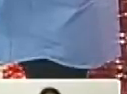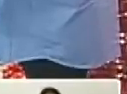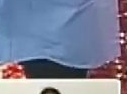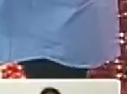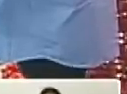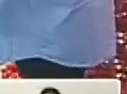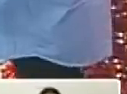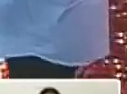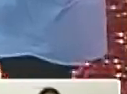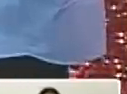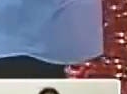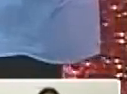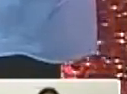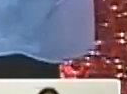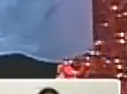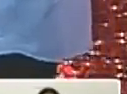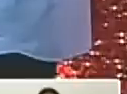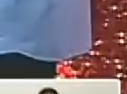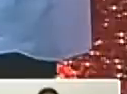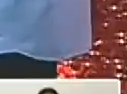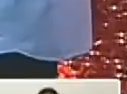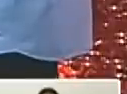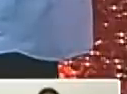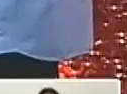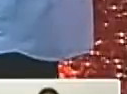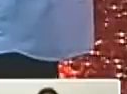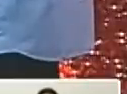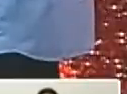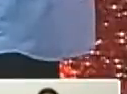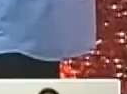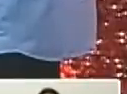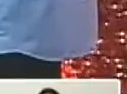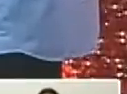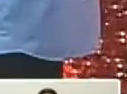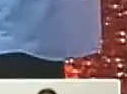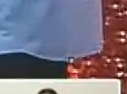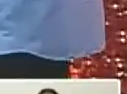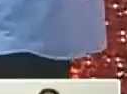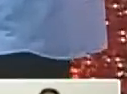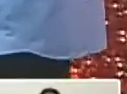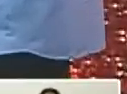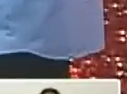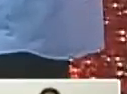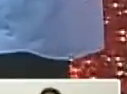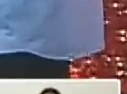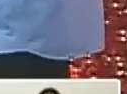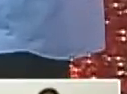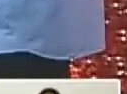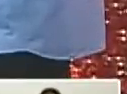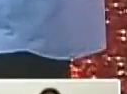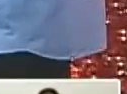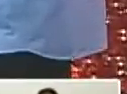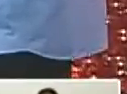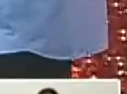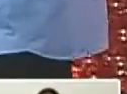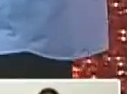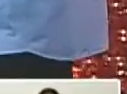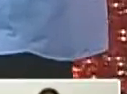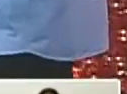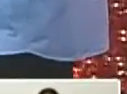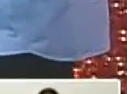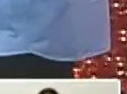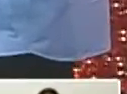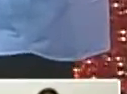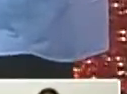de gas inerte estaba media llena de agua. Imagínate. Cuando abrieron la puerta, lo que salió fue agua.